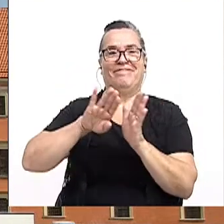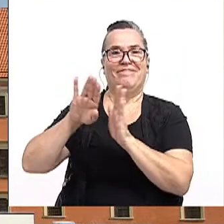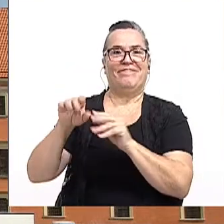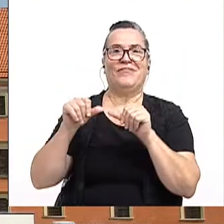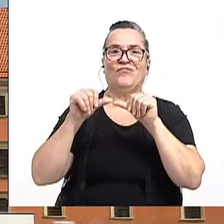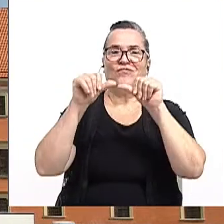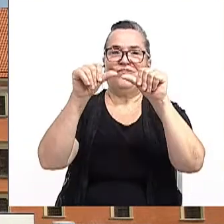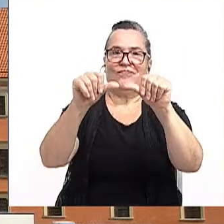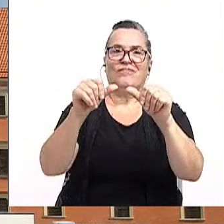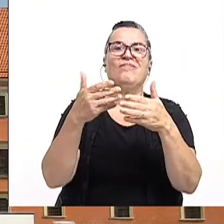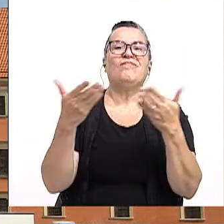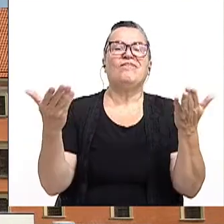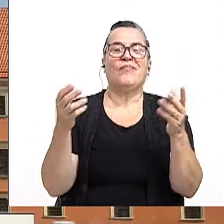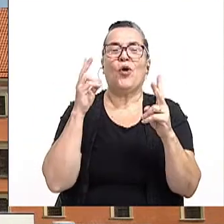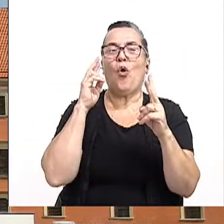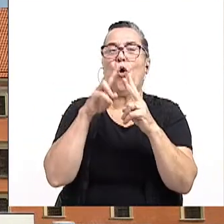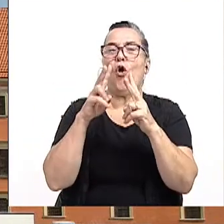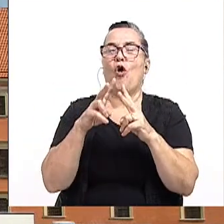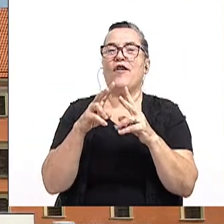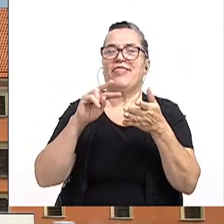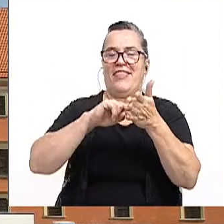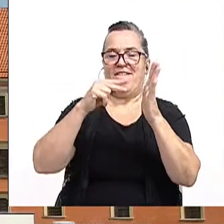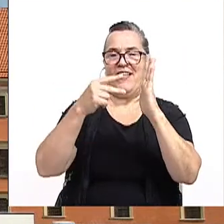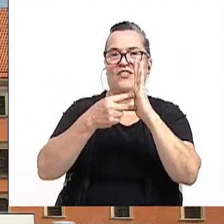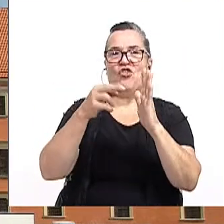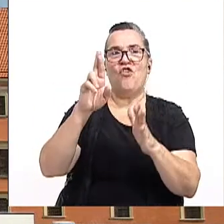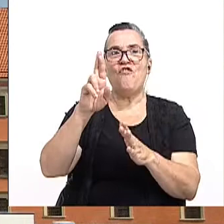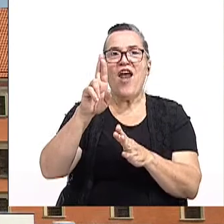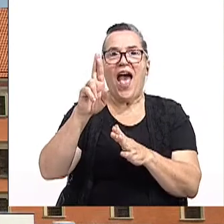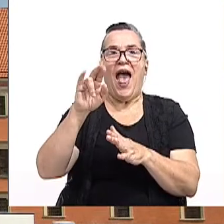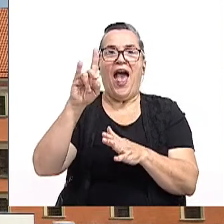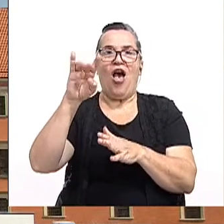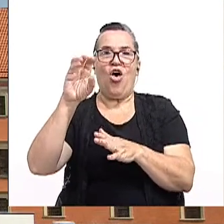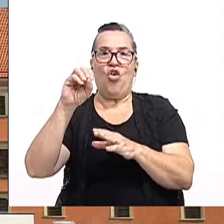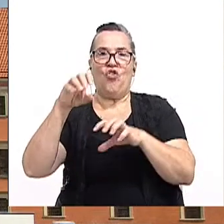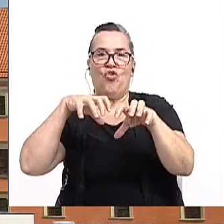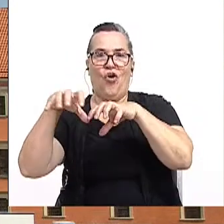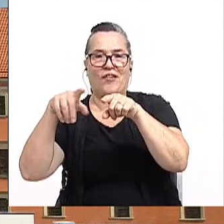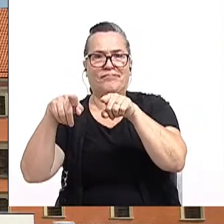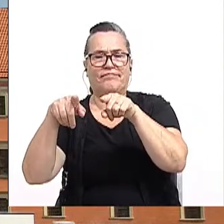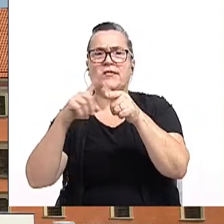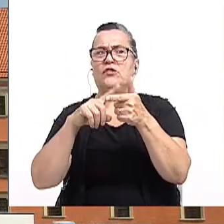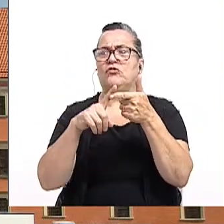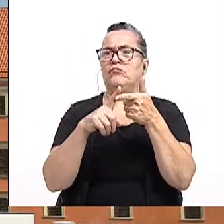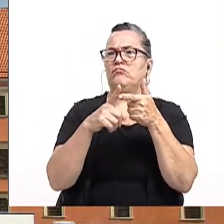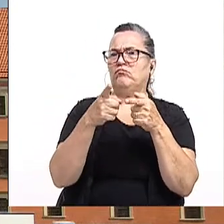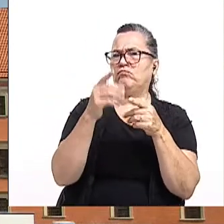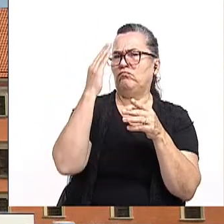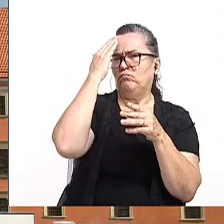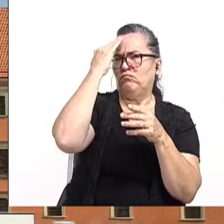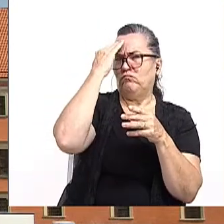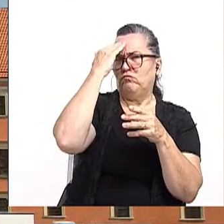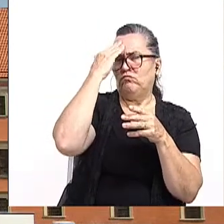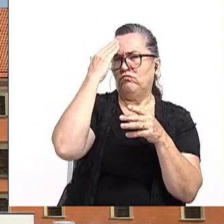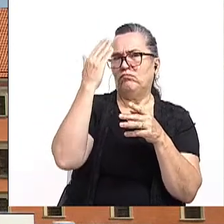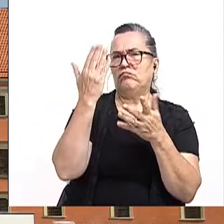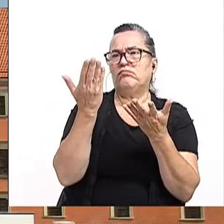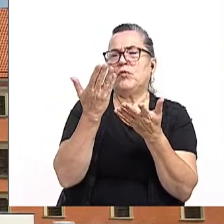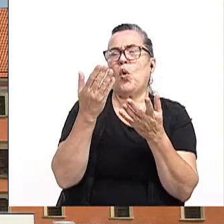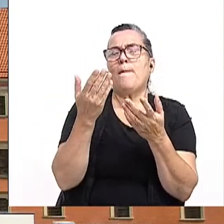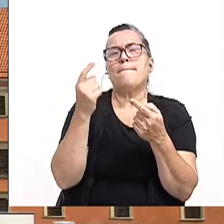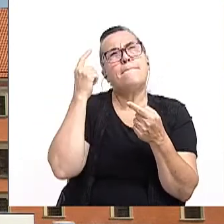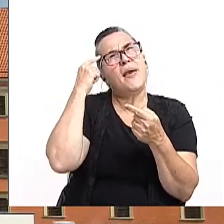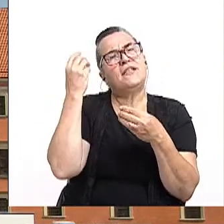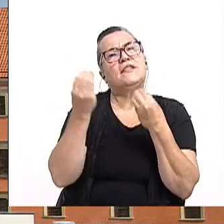ahora conociendo ya la definición de radiactividad. Yo les dije que si conocían el concepto o en qué